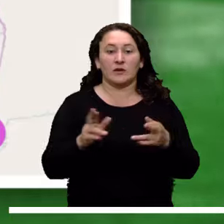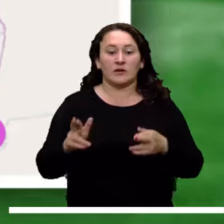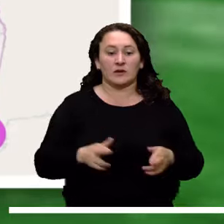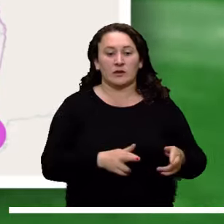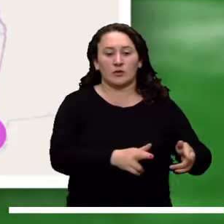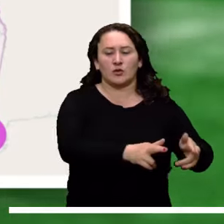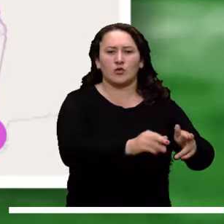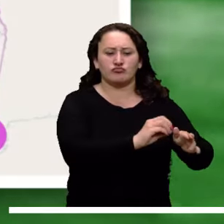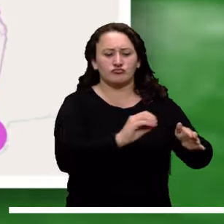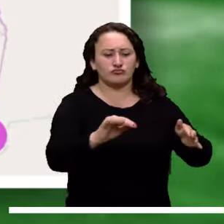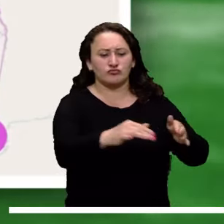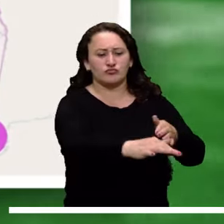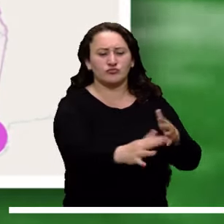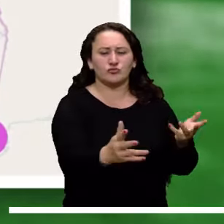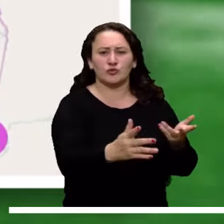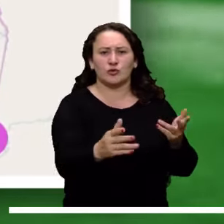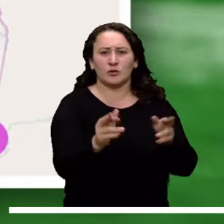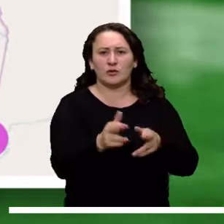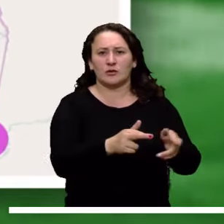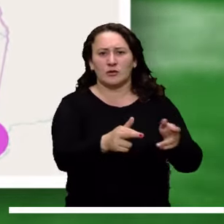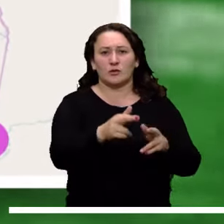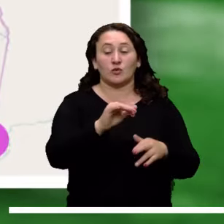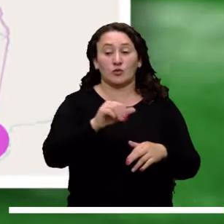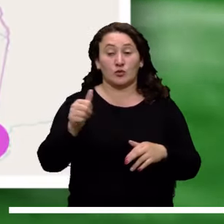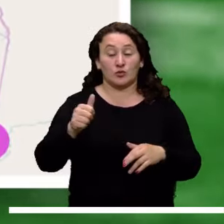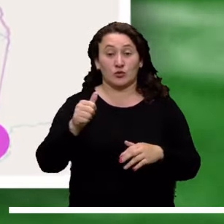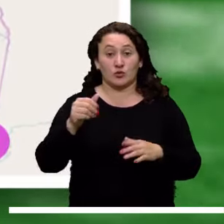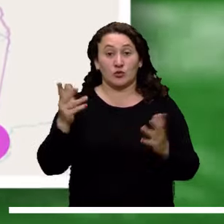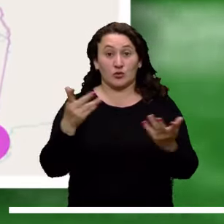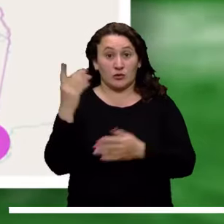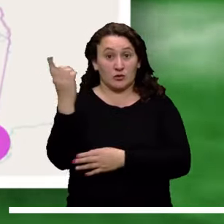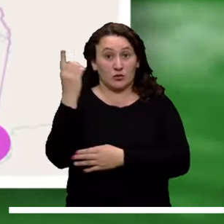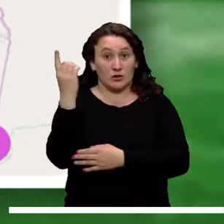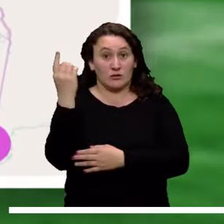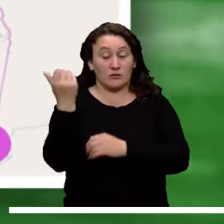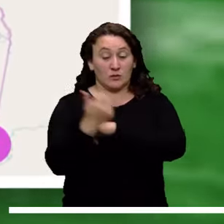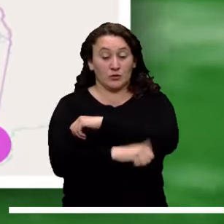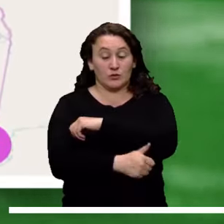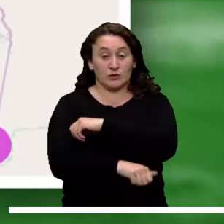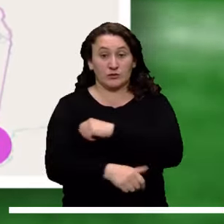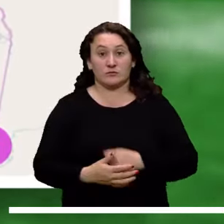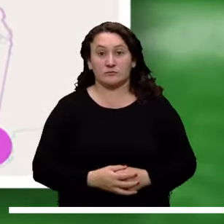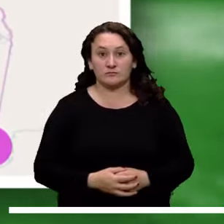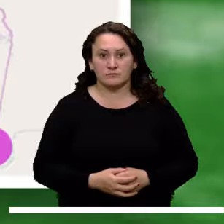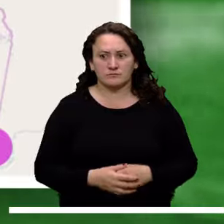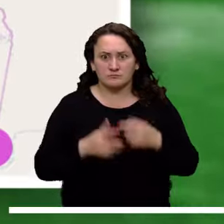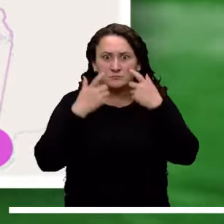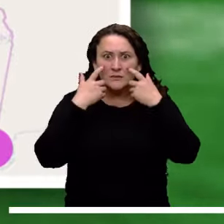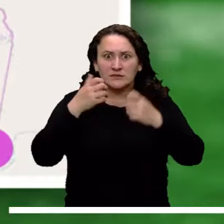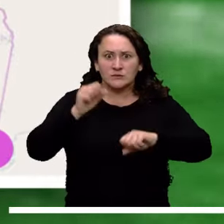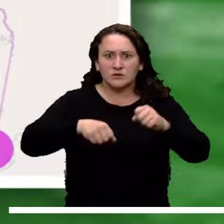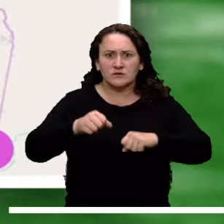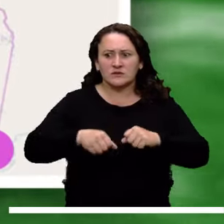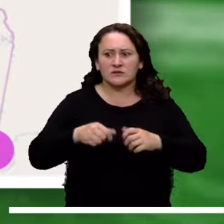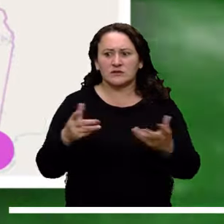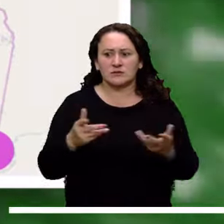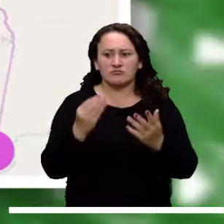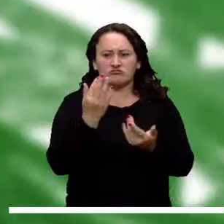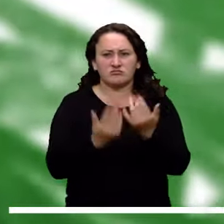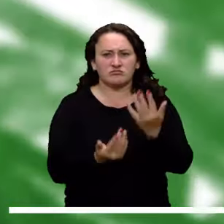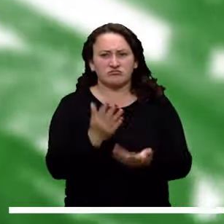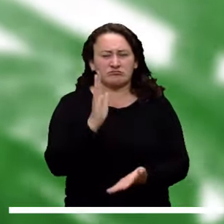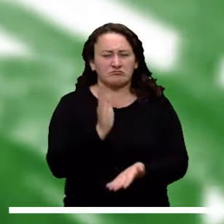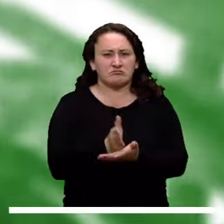bajos del río Zurba, afluente al río Chicamocha en el municipio de Duitama, Boyacá. Máxima posibilidad